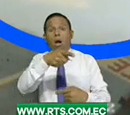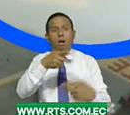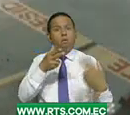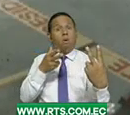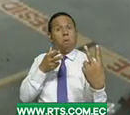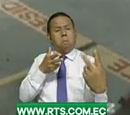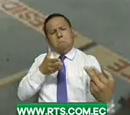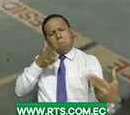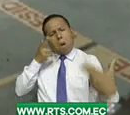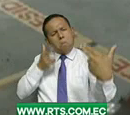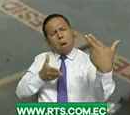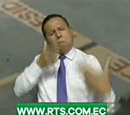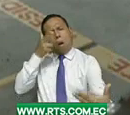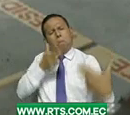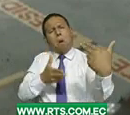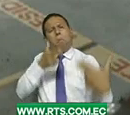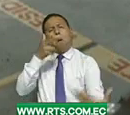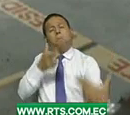antisociales.